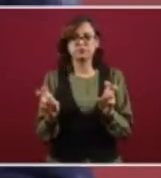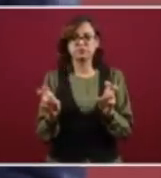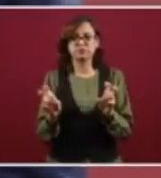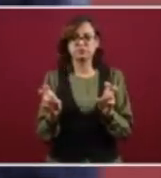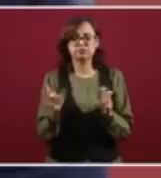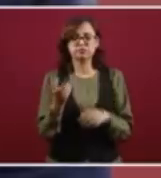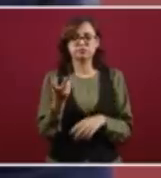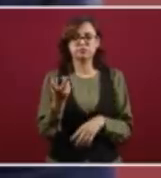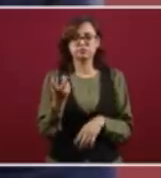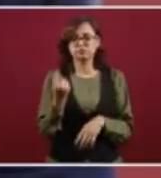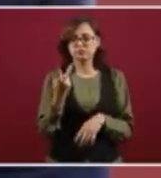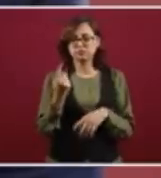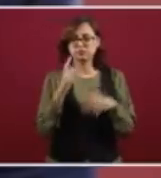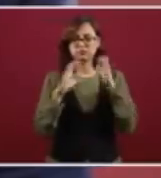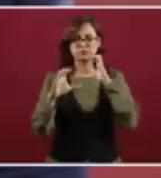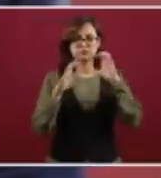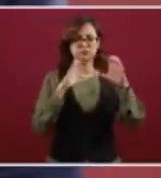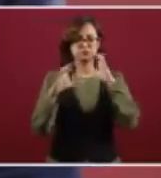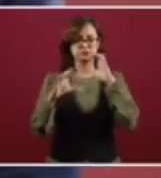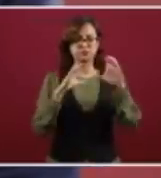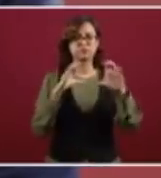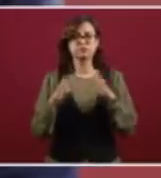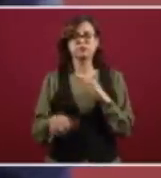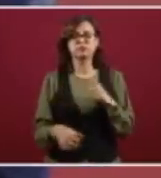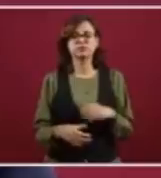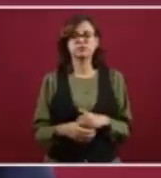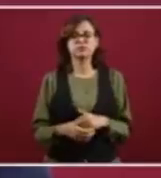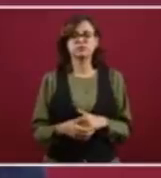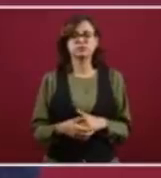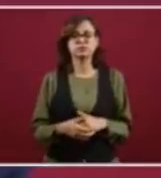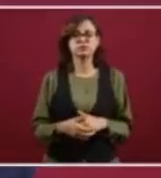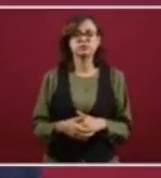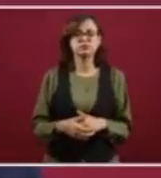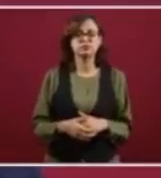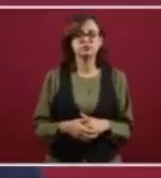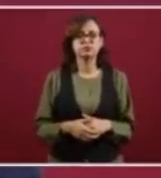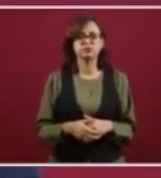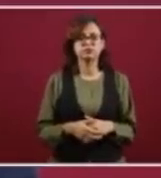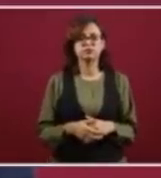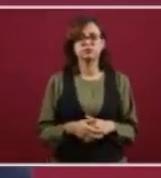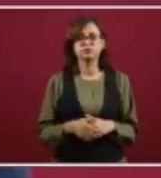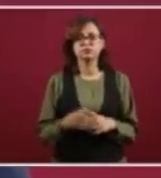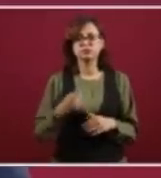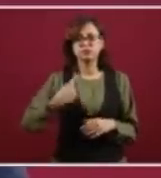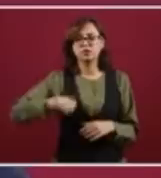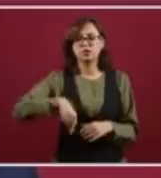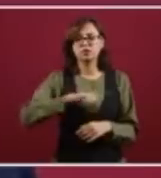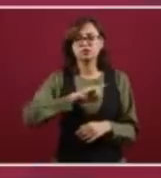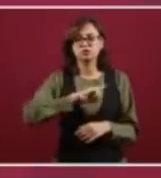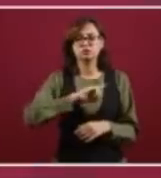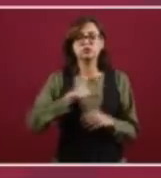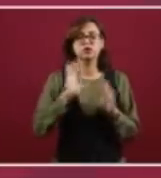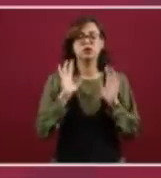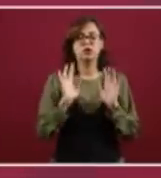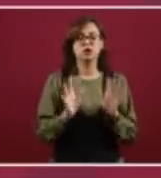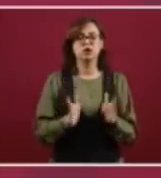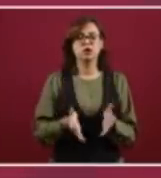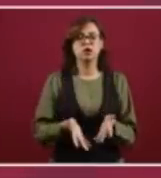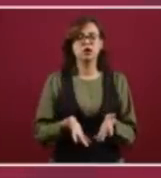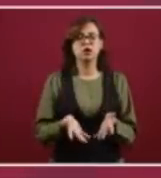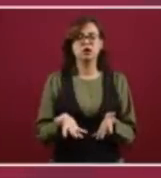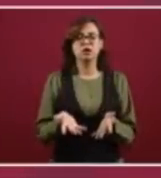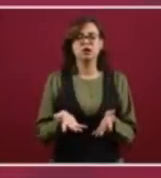las telecomunicaciones. Nosotros ya hemos definido